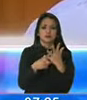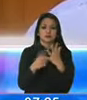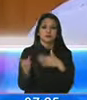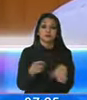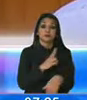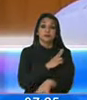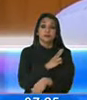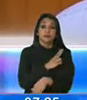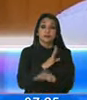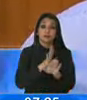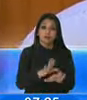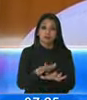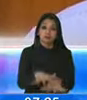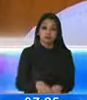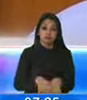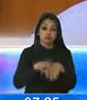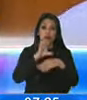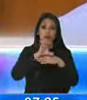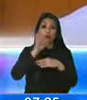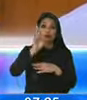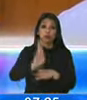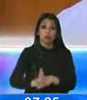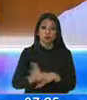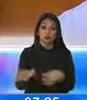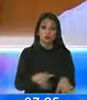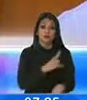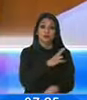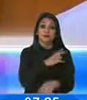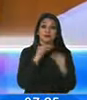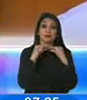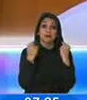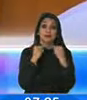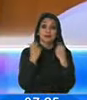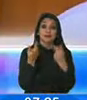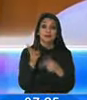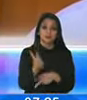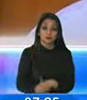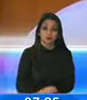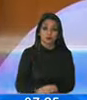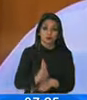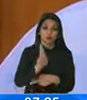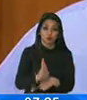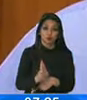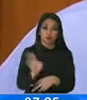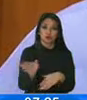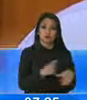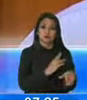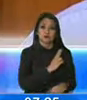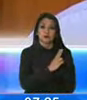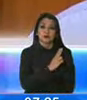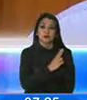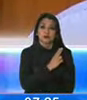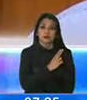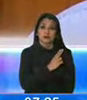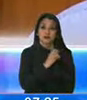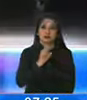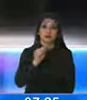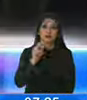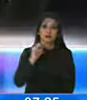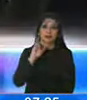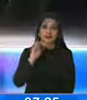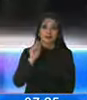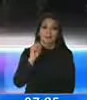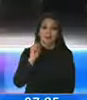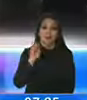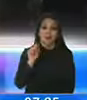en la Universidad Agraria del Ecuador, en el sur, en la Universidad Salesiana, que también es del sur de la ciudad. Estamos en la Universidad Federico Santa María.